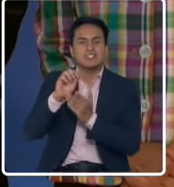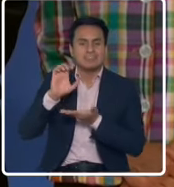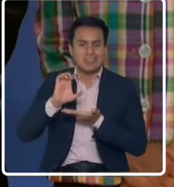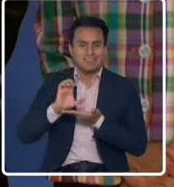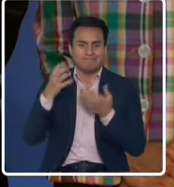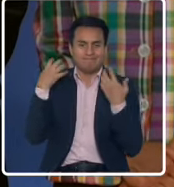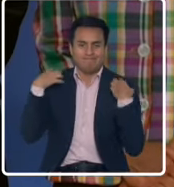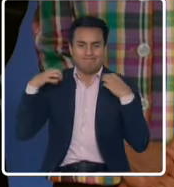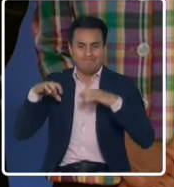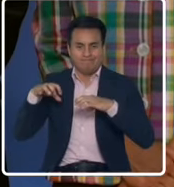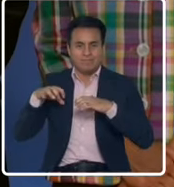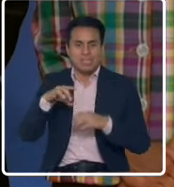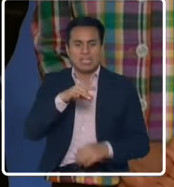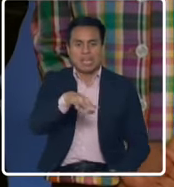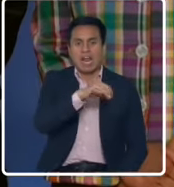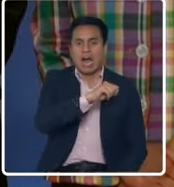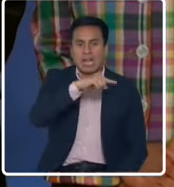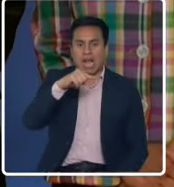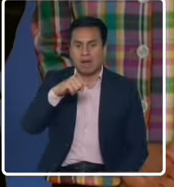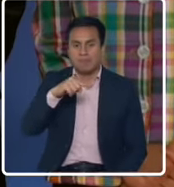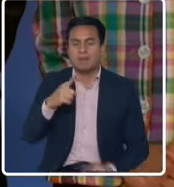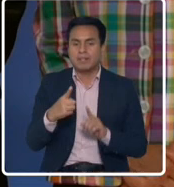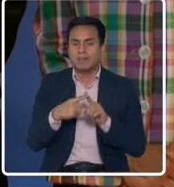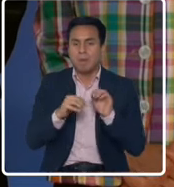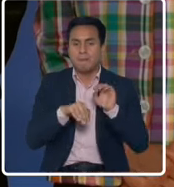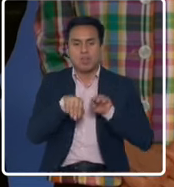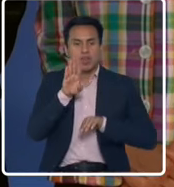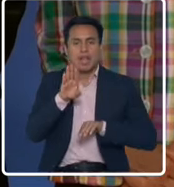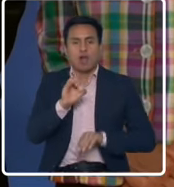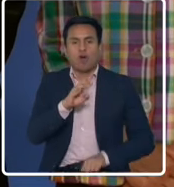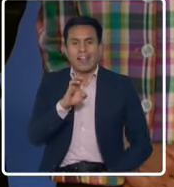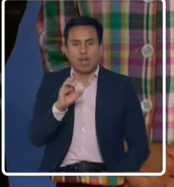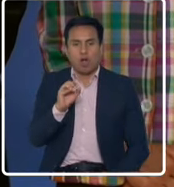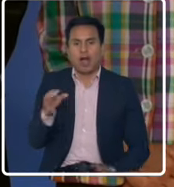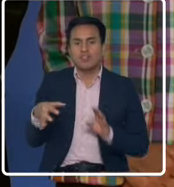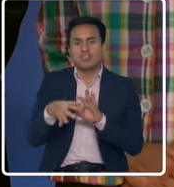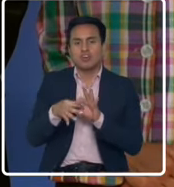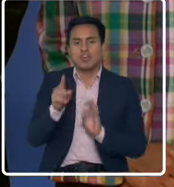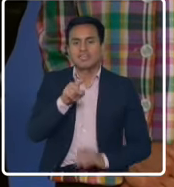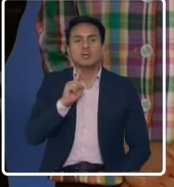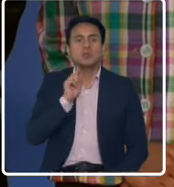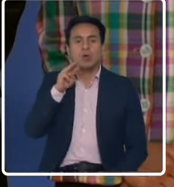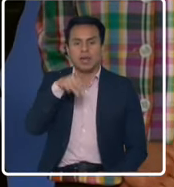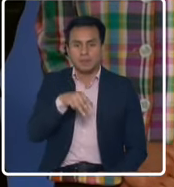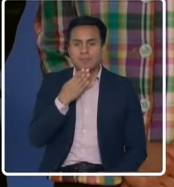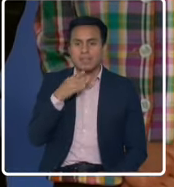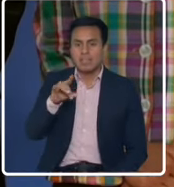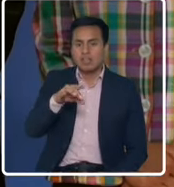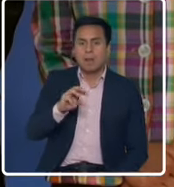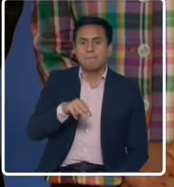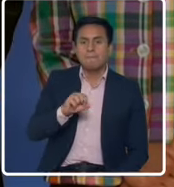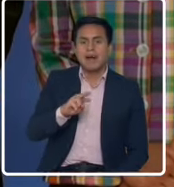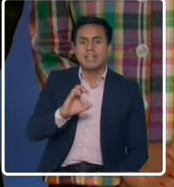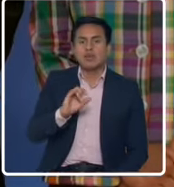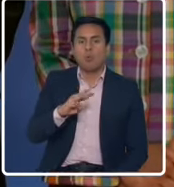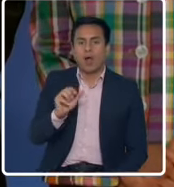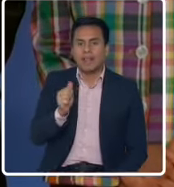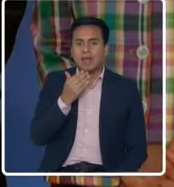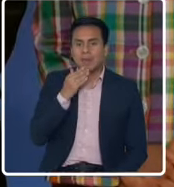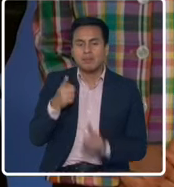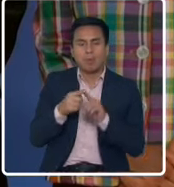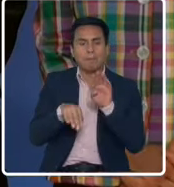estado en el salar de atacama con participación mayoritaria de codelco en asociación con sqm en el salar de maricunga también con